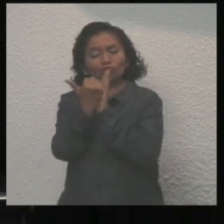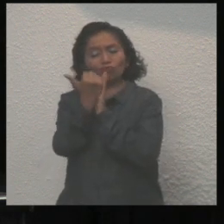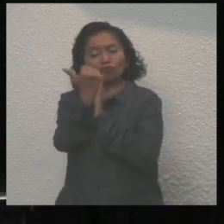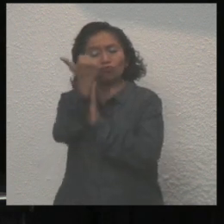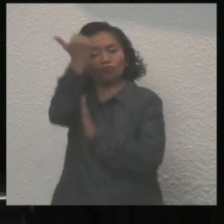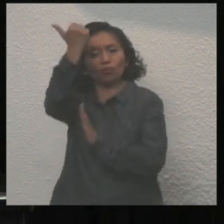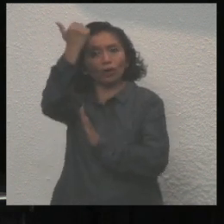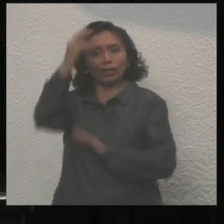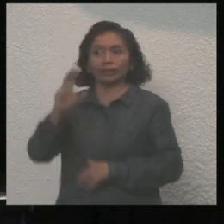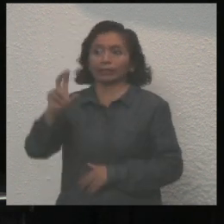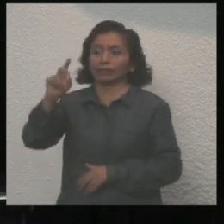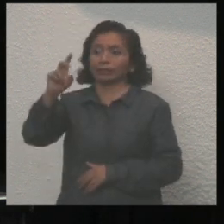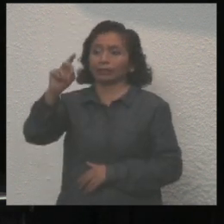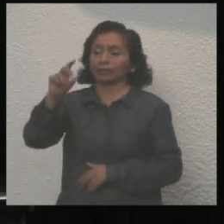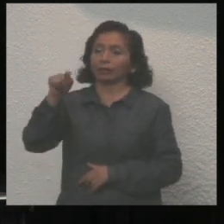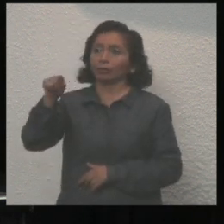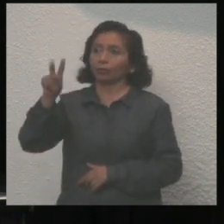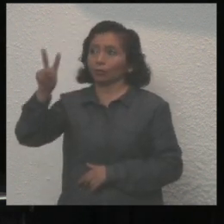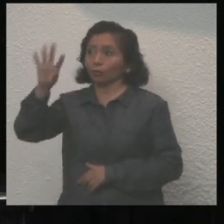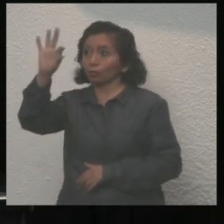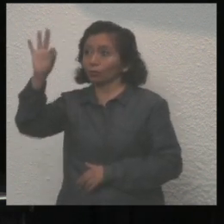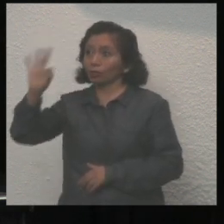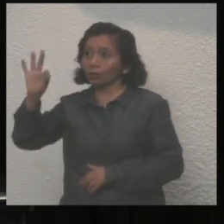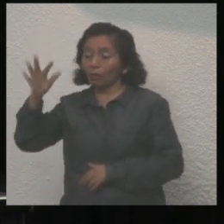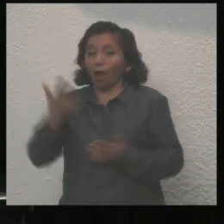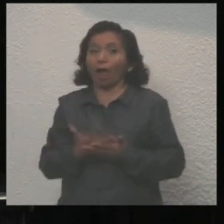del 30.2% al